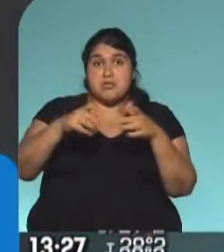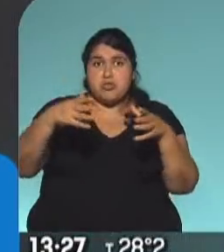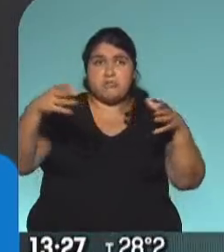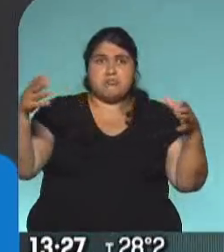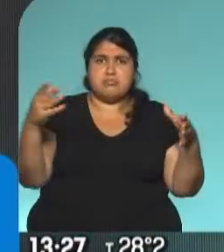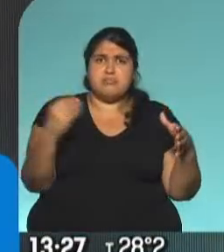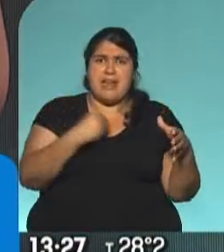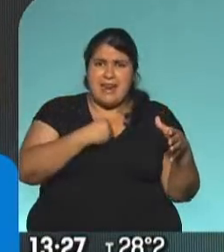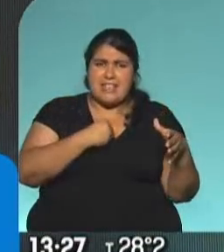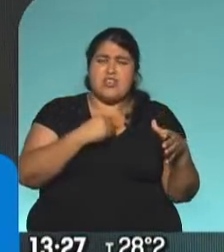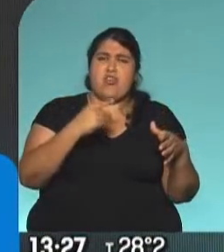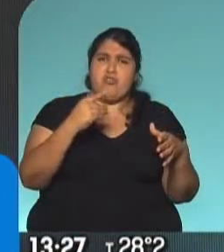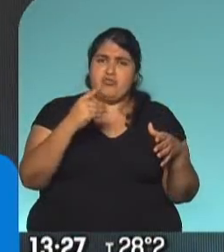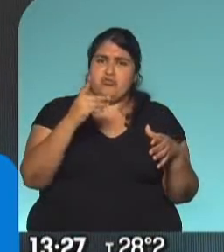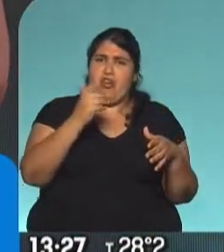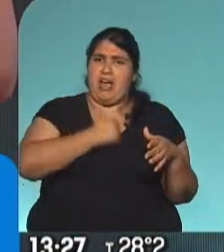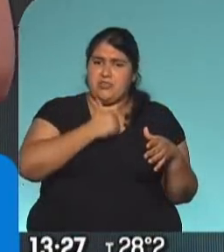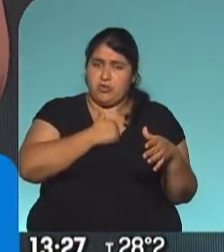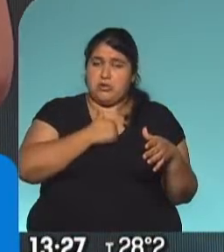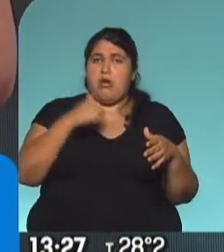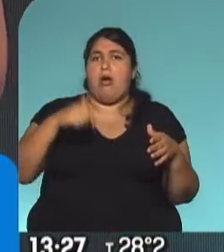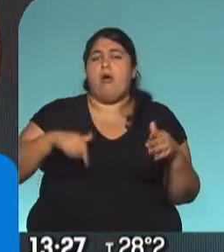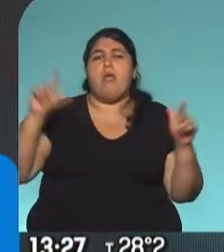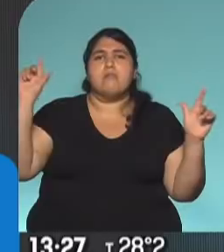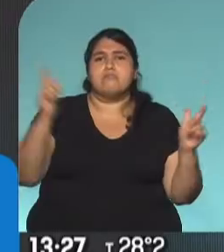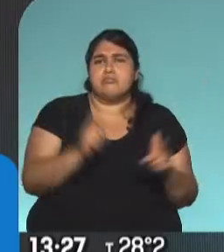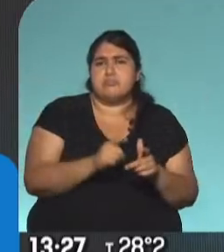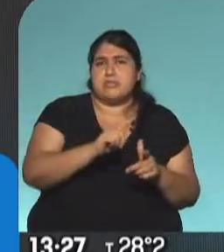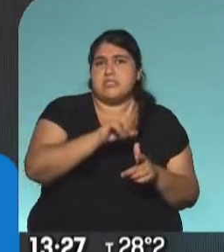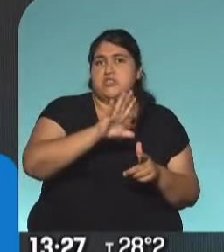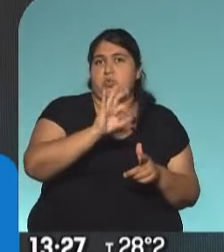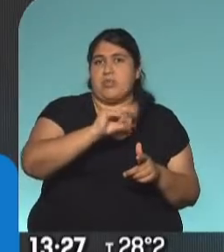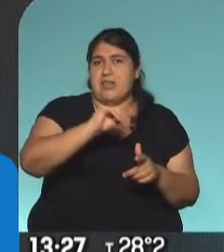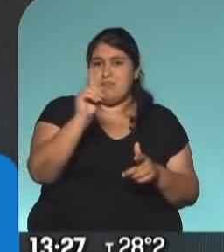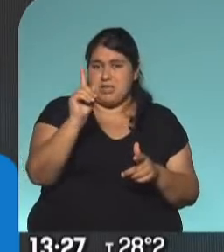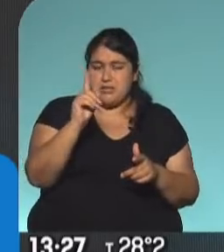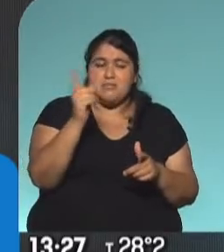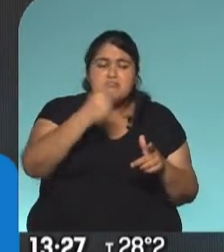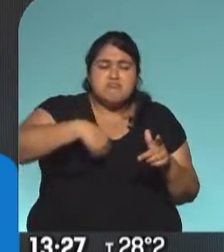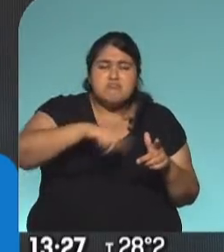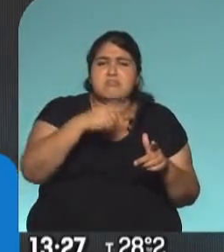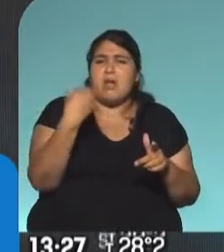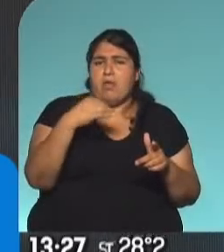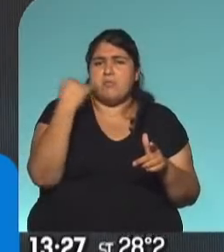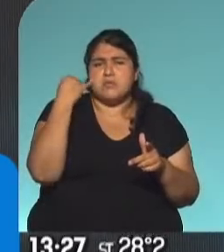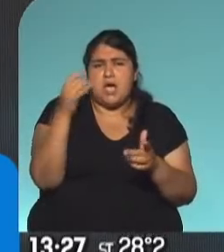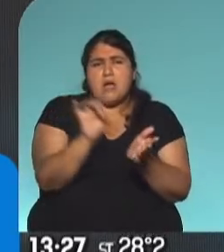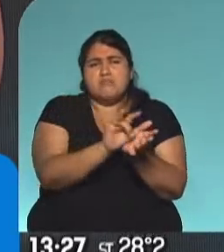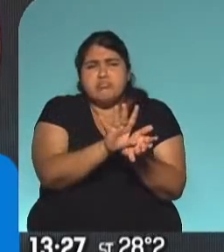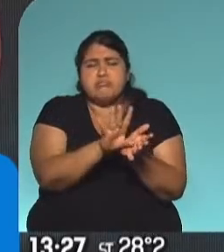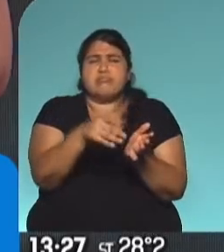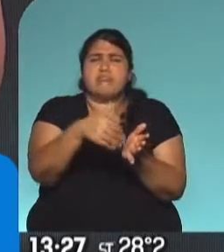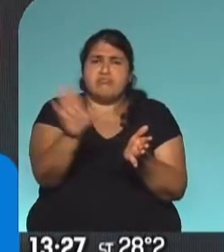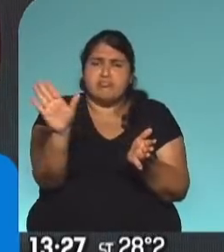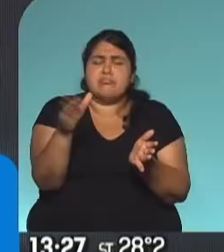que vivían ahí, a ser tan solo 150.000. ¿Qué es lo que pasa? Fueron corridos también, sobre todo por